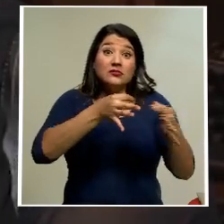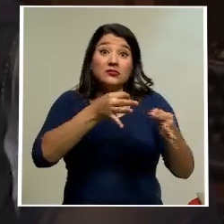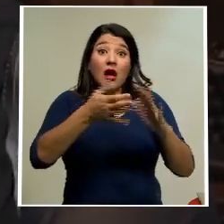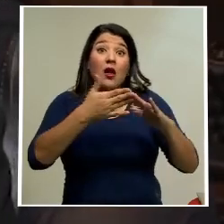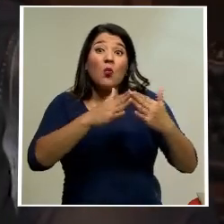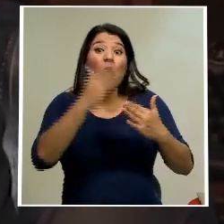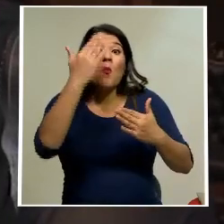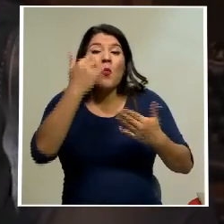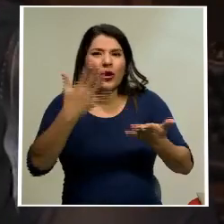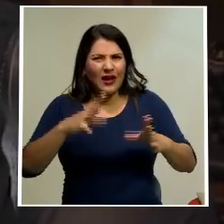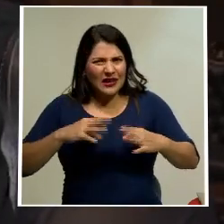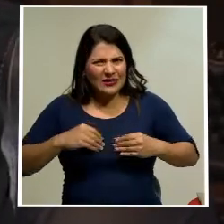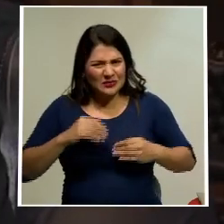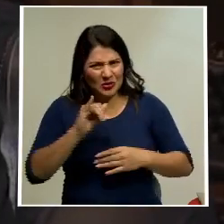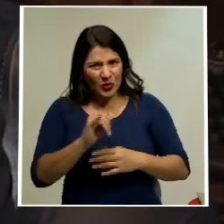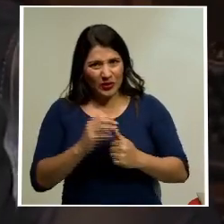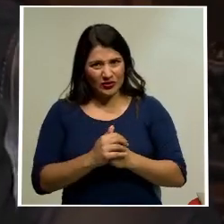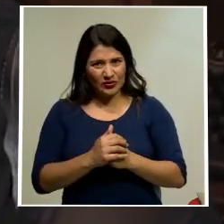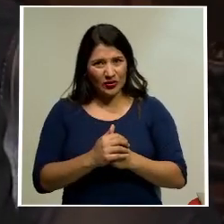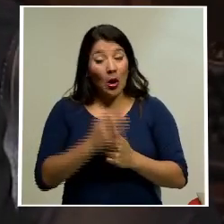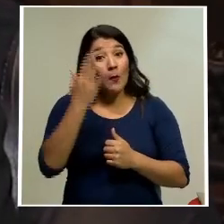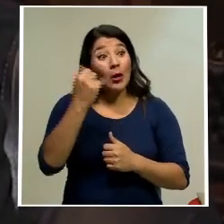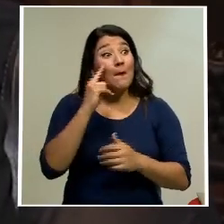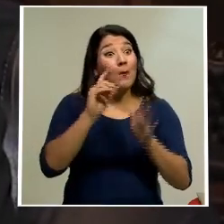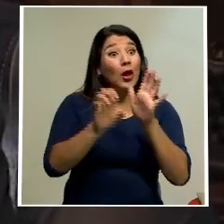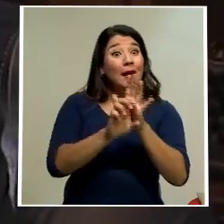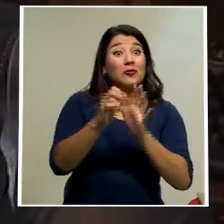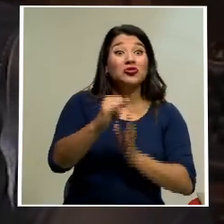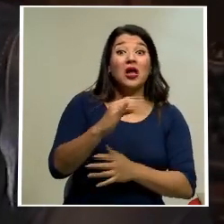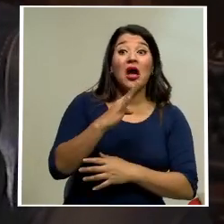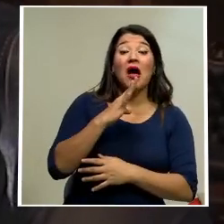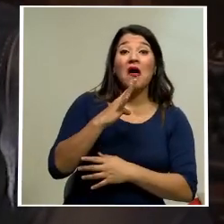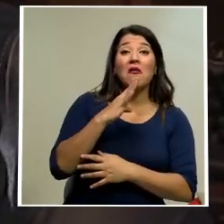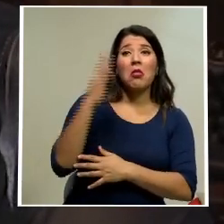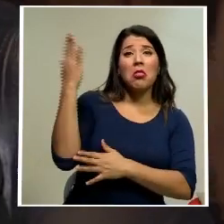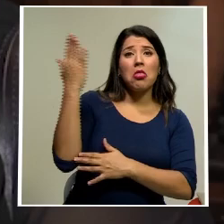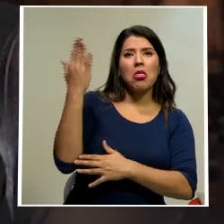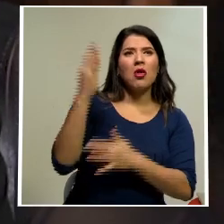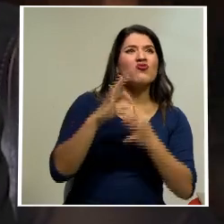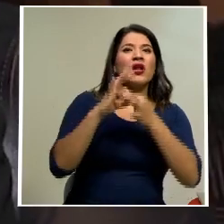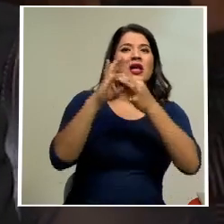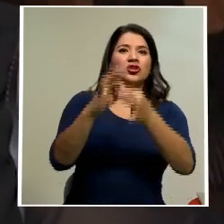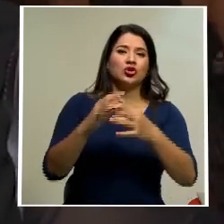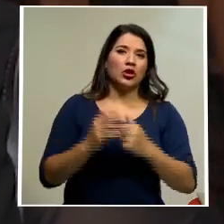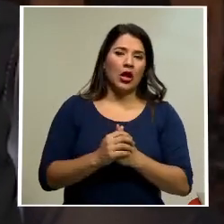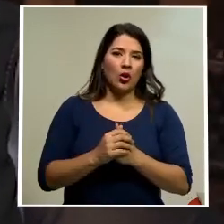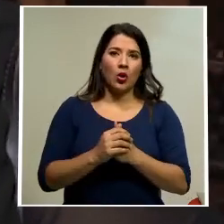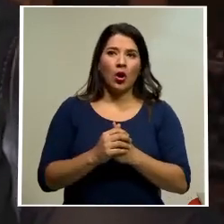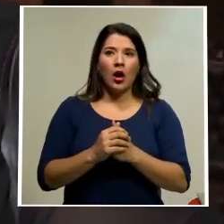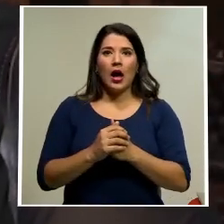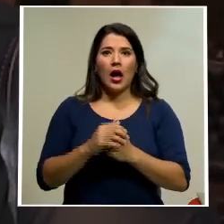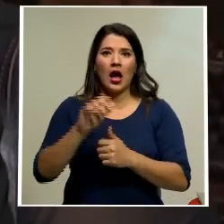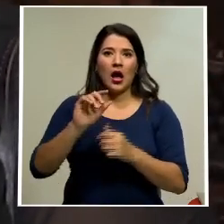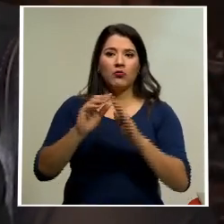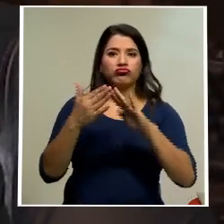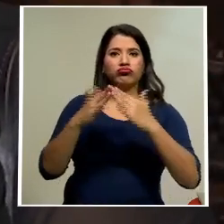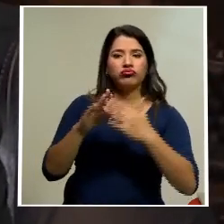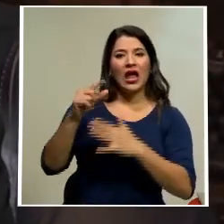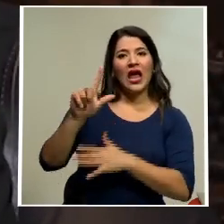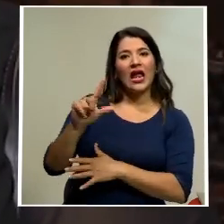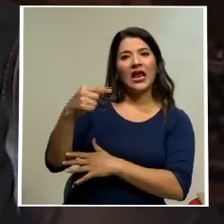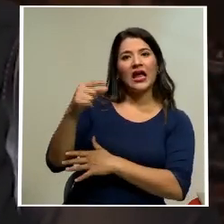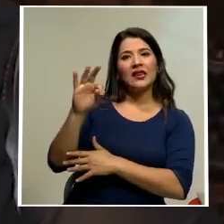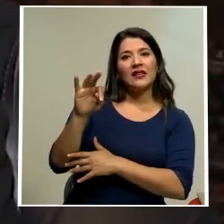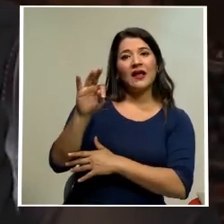35 inconstitucionalidades que forzó a que aprobáramos en este Congreso. Habla muy mal de ella, del conocimiento de la norma que ella